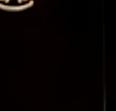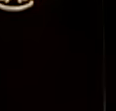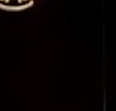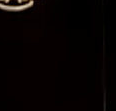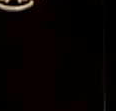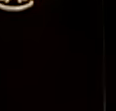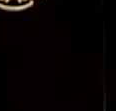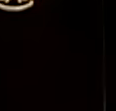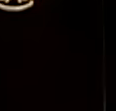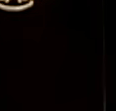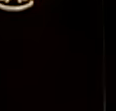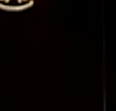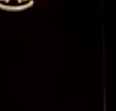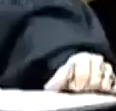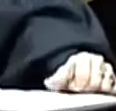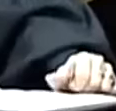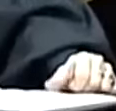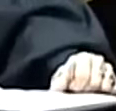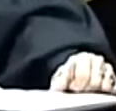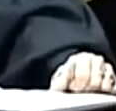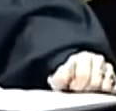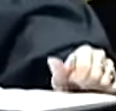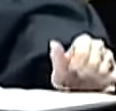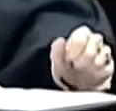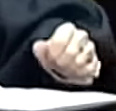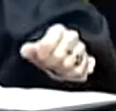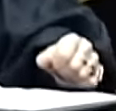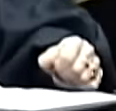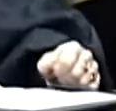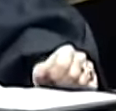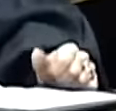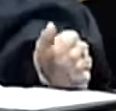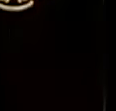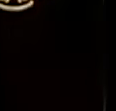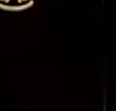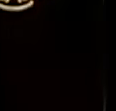independientemente de el gobierno que estuviera en